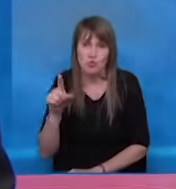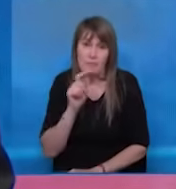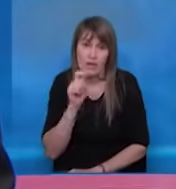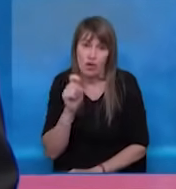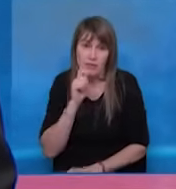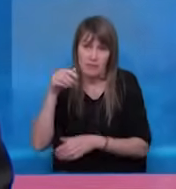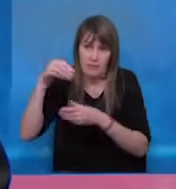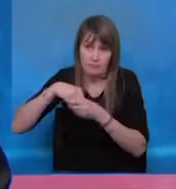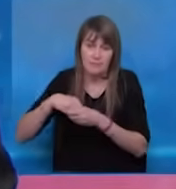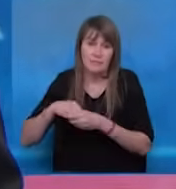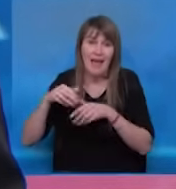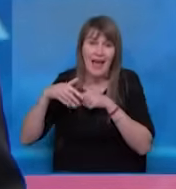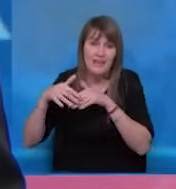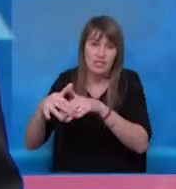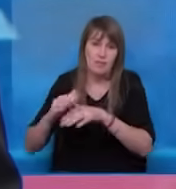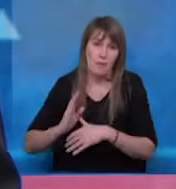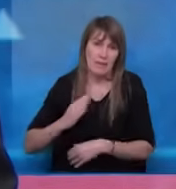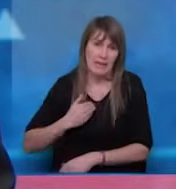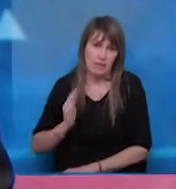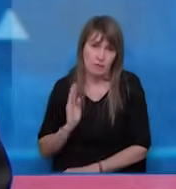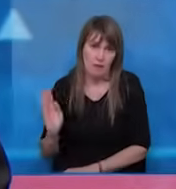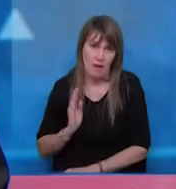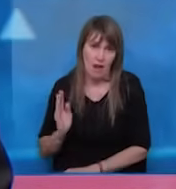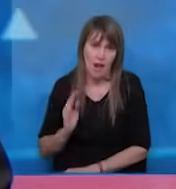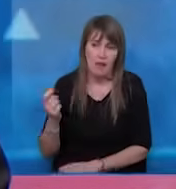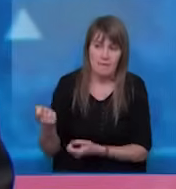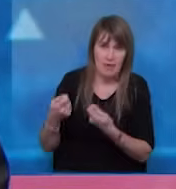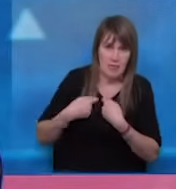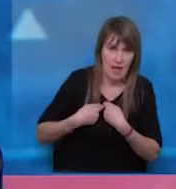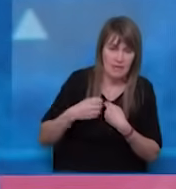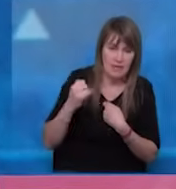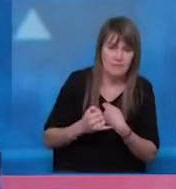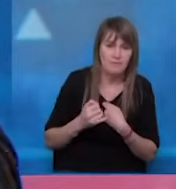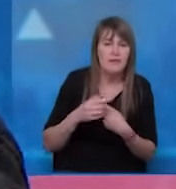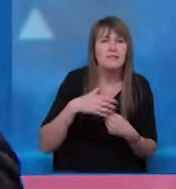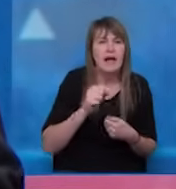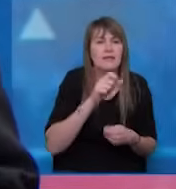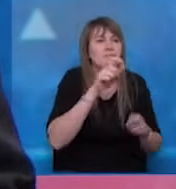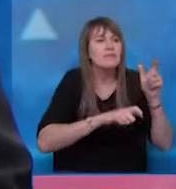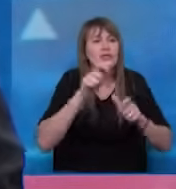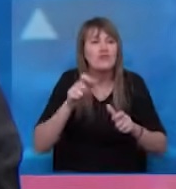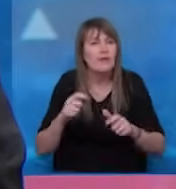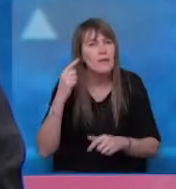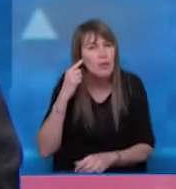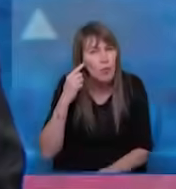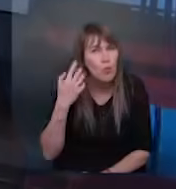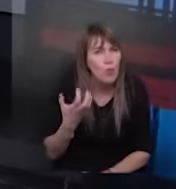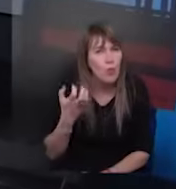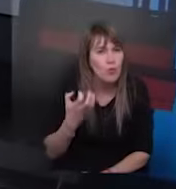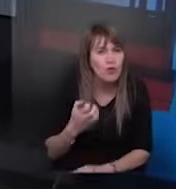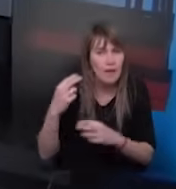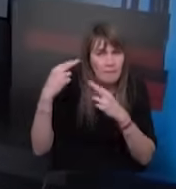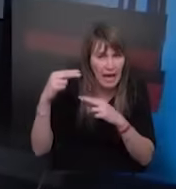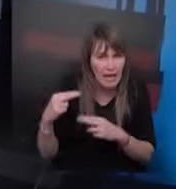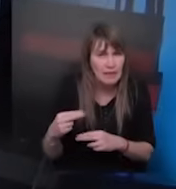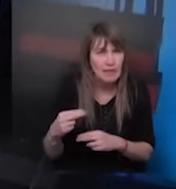en el archivo personal, obviamente que fue quien me daba la versión, pero también consulté con otras personas, les hice escuchar algunos fragmentos